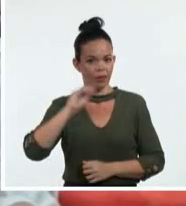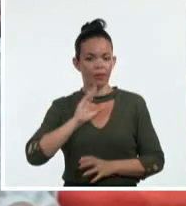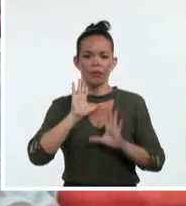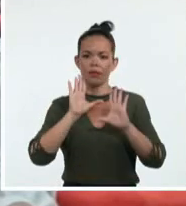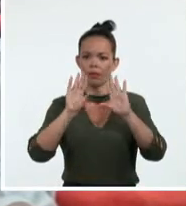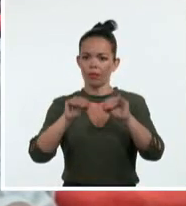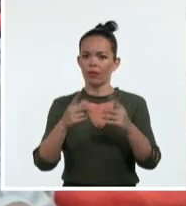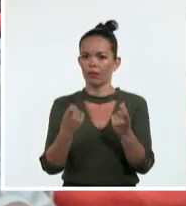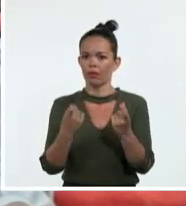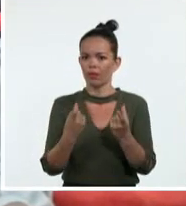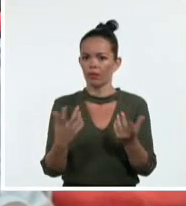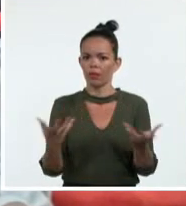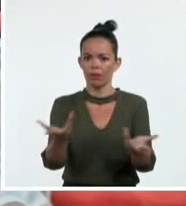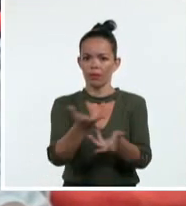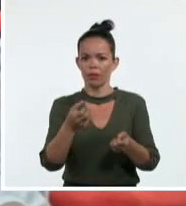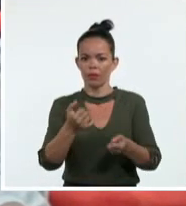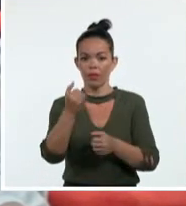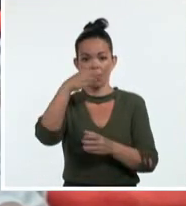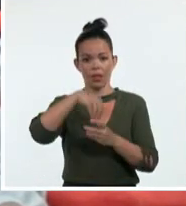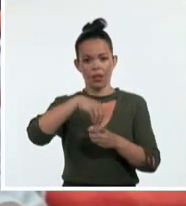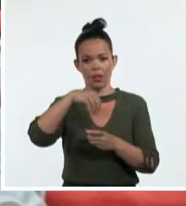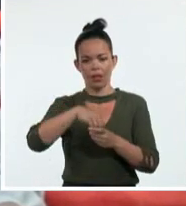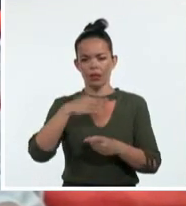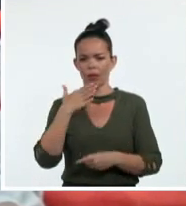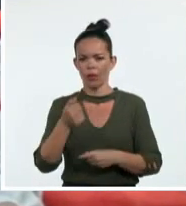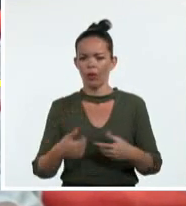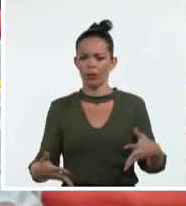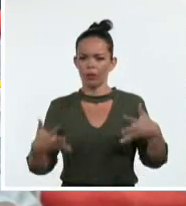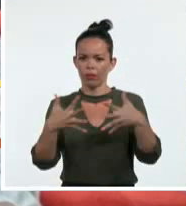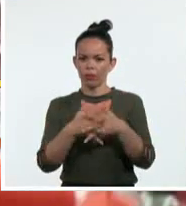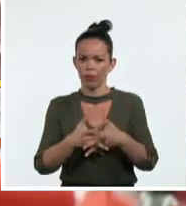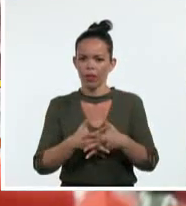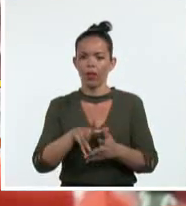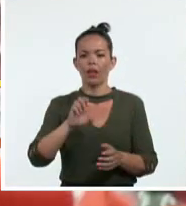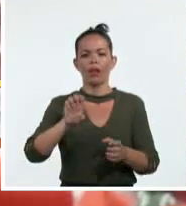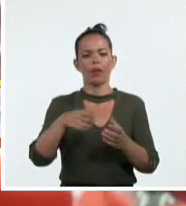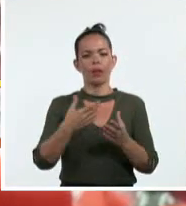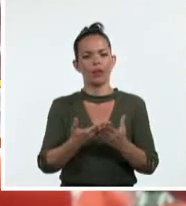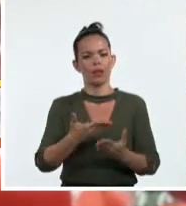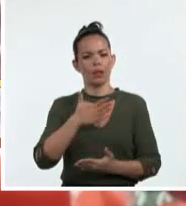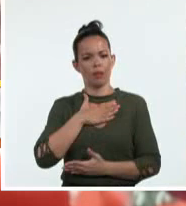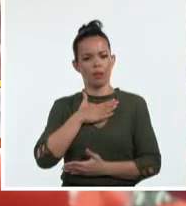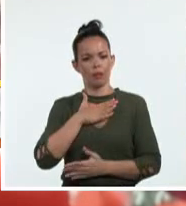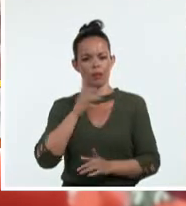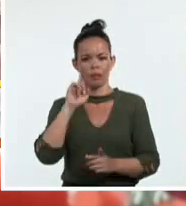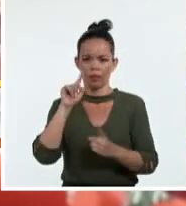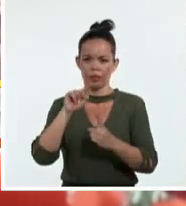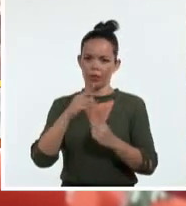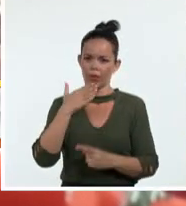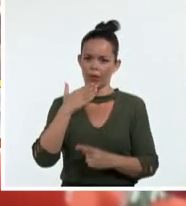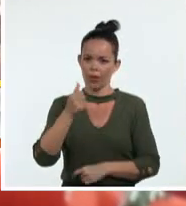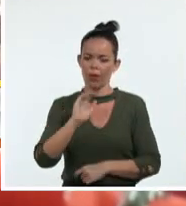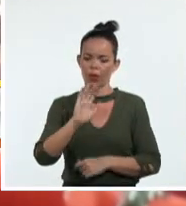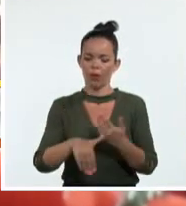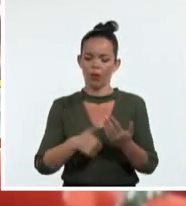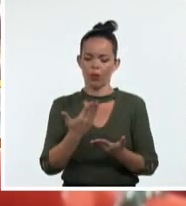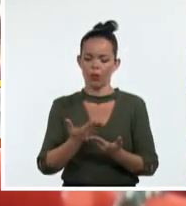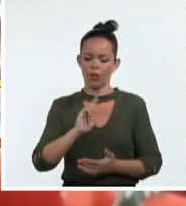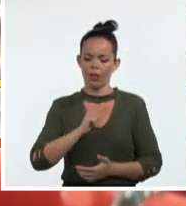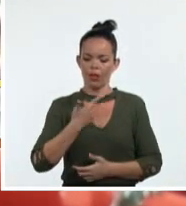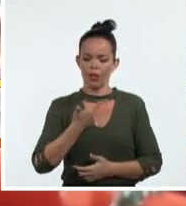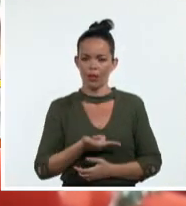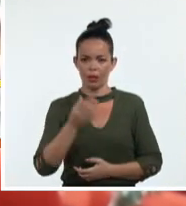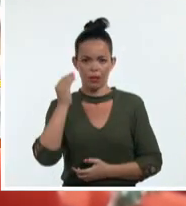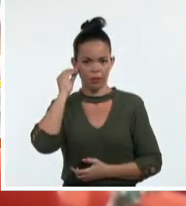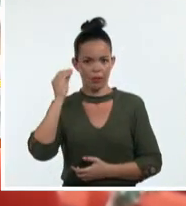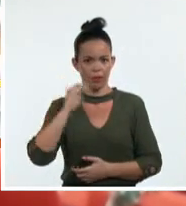captar ingresos y concretar alianzas con el sector no estatal en función de mejorar las propuestas artísticas. Por su parte, el